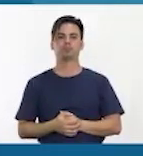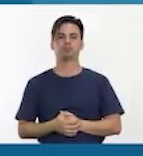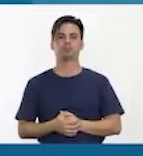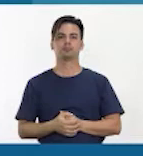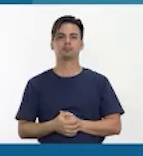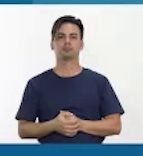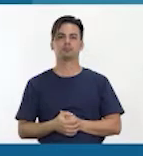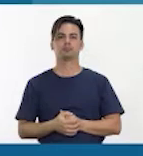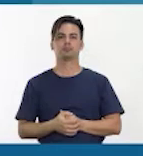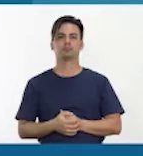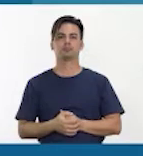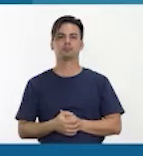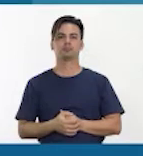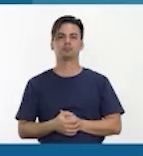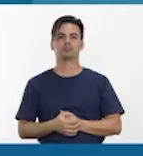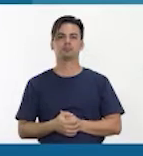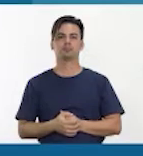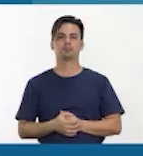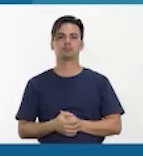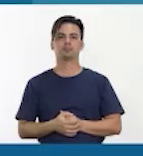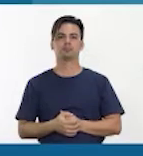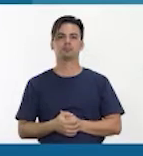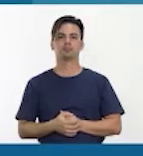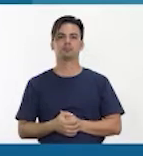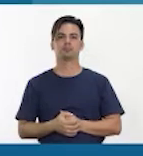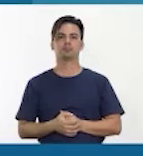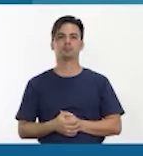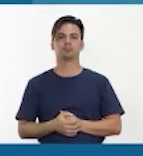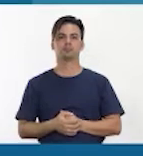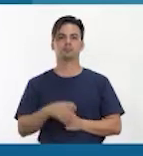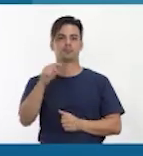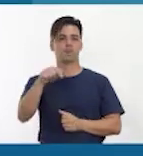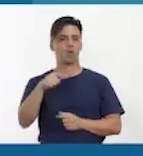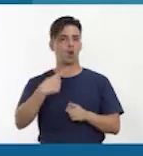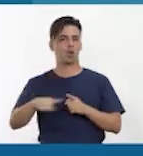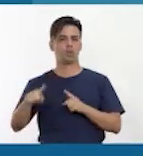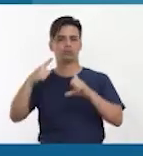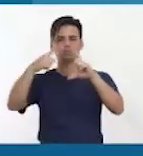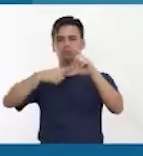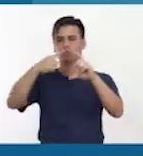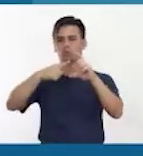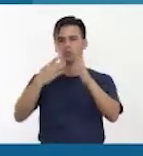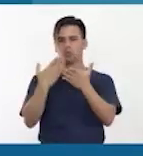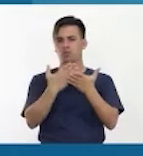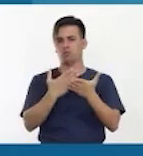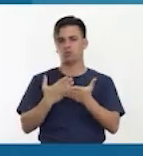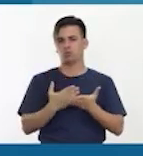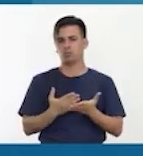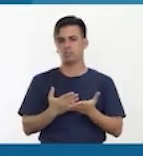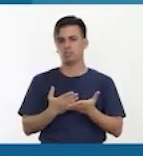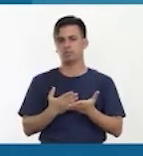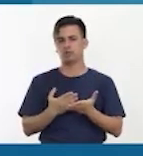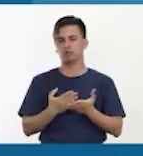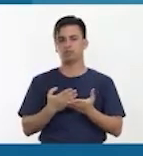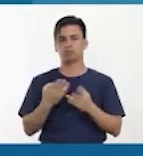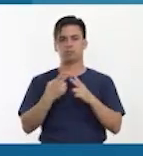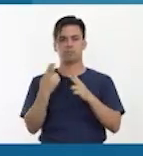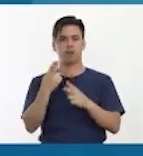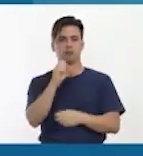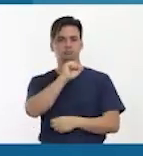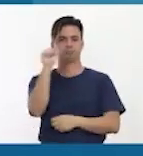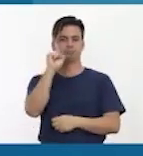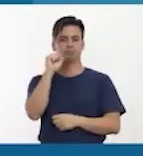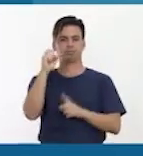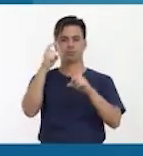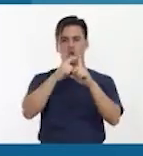El siguiente contenido a trabajar para dar cumplimiento a este objetivo es el